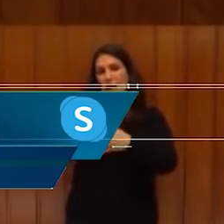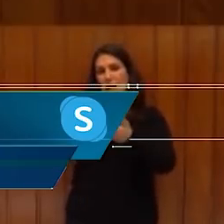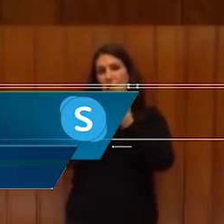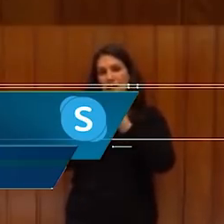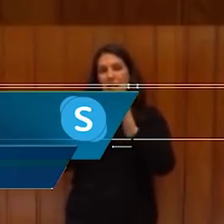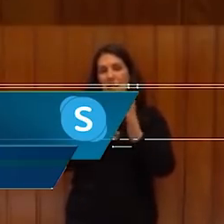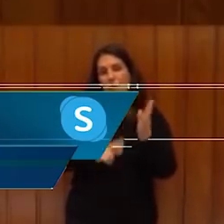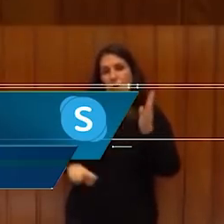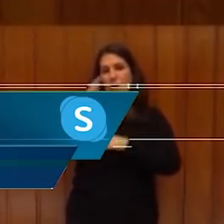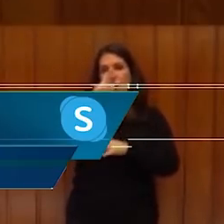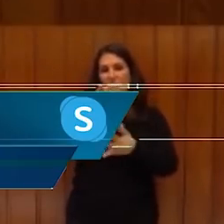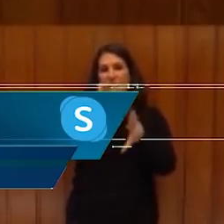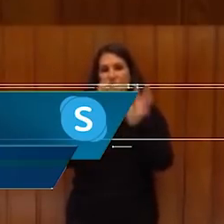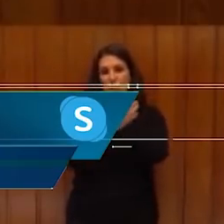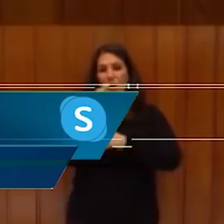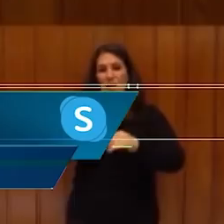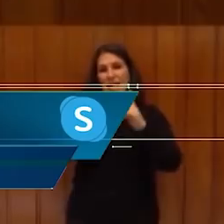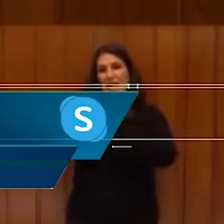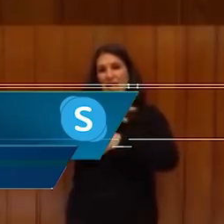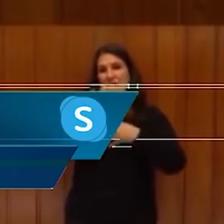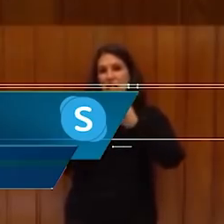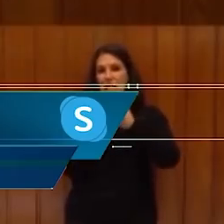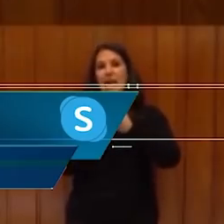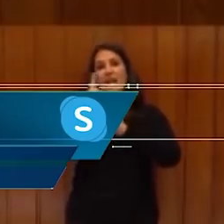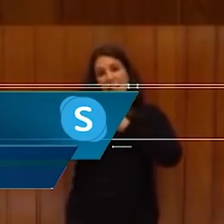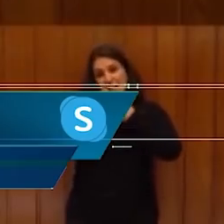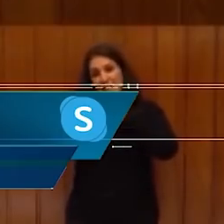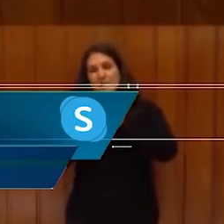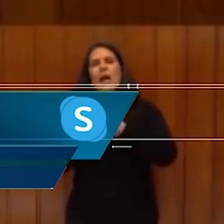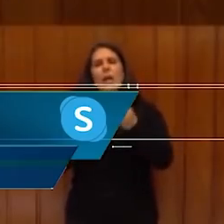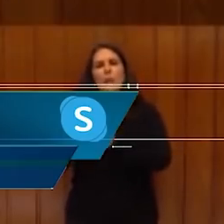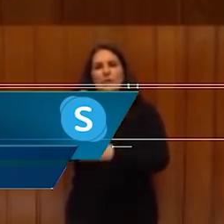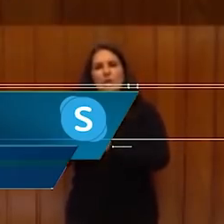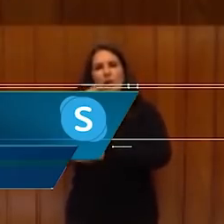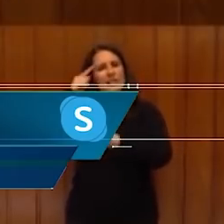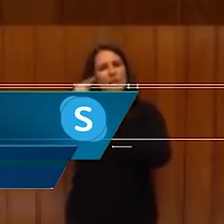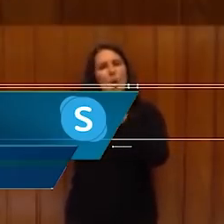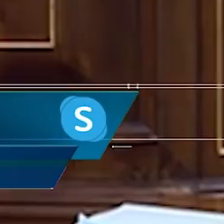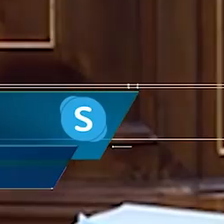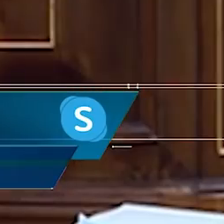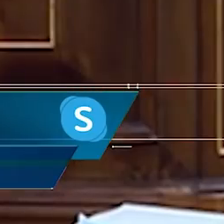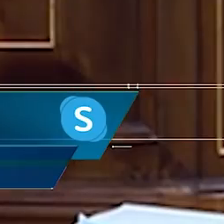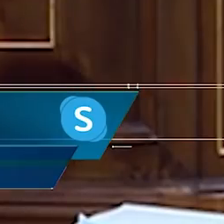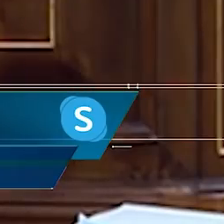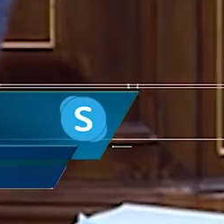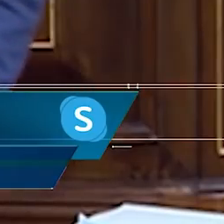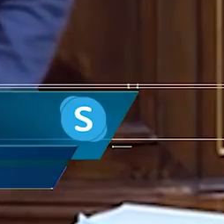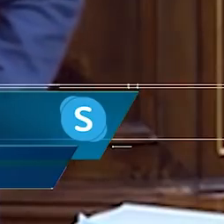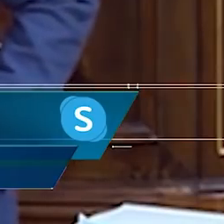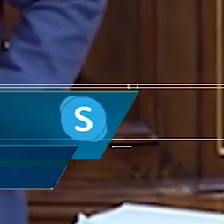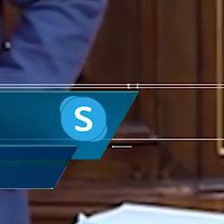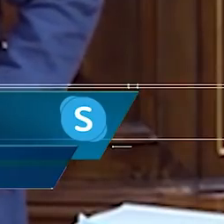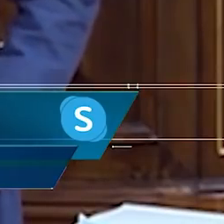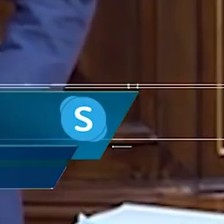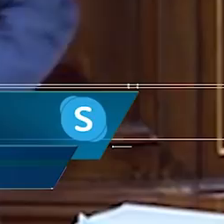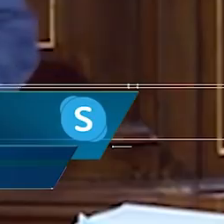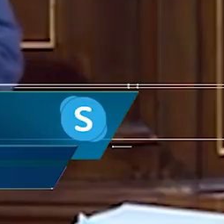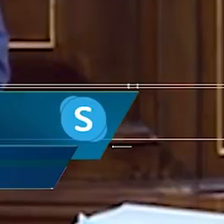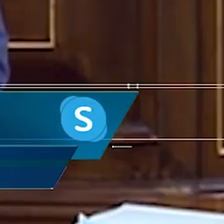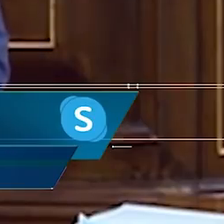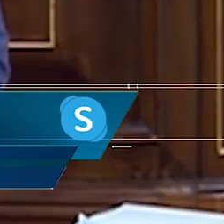ha tenido miles y miles de muertos que ni se ha enterado ni se ha querido enterar, no ha pisado una